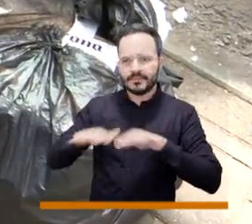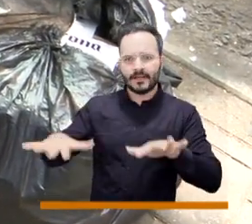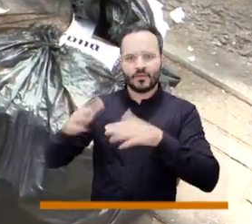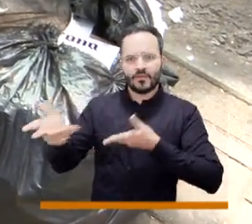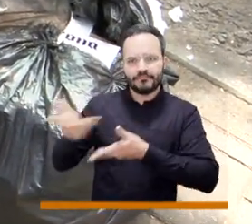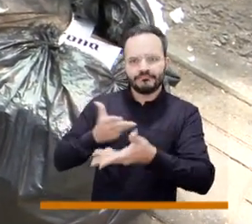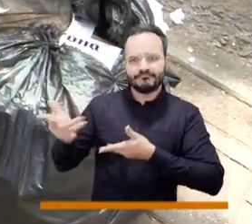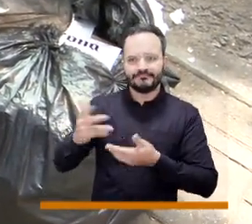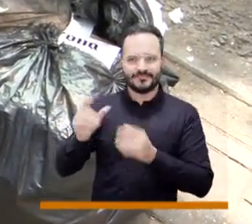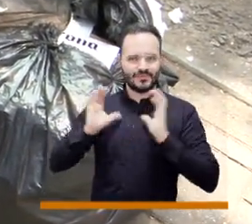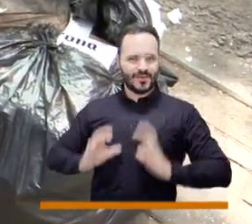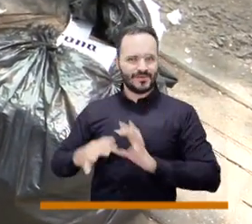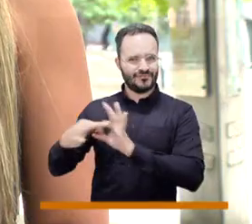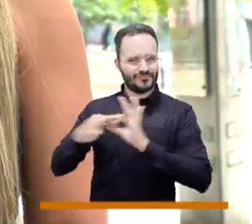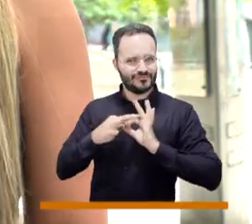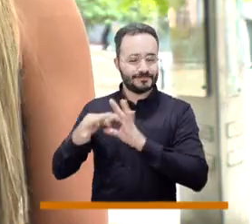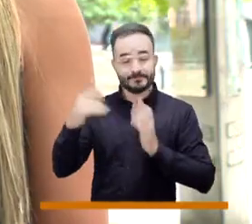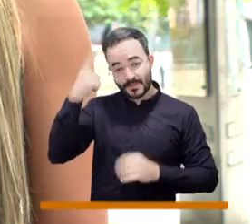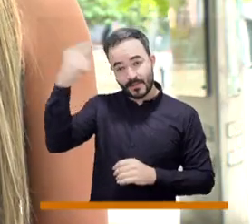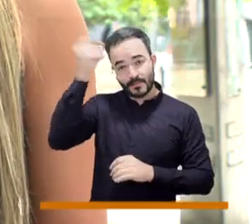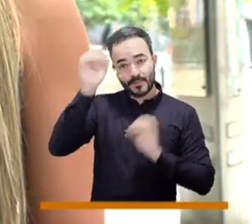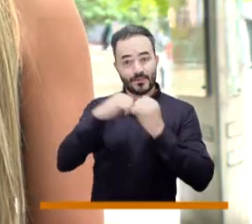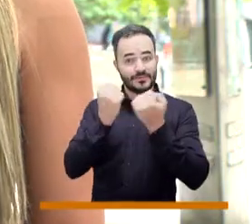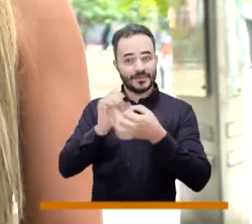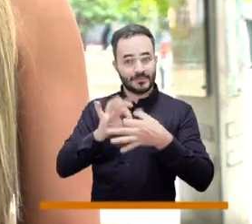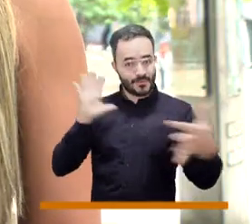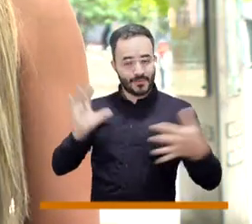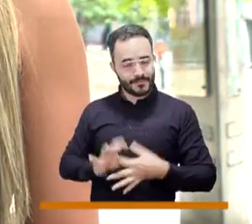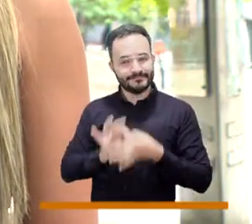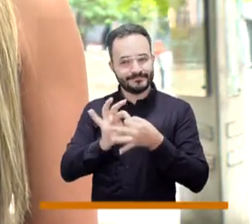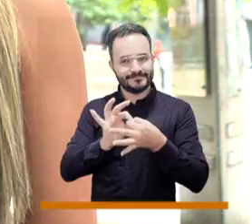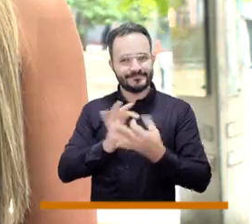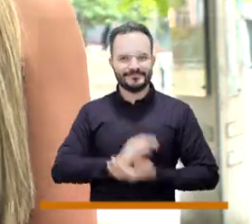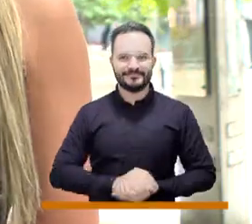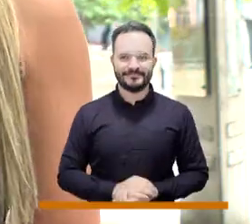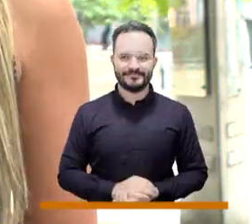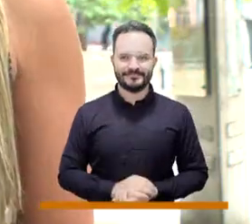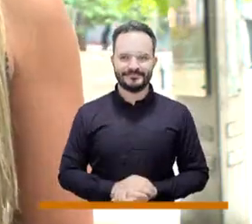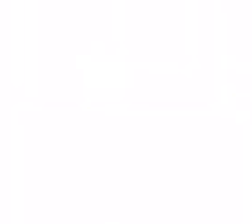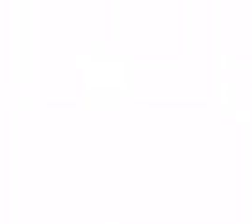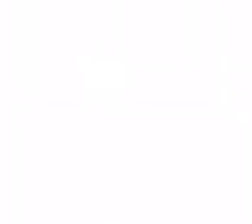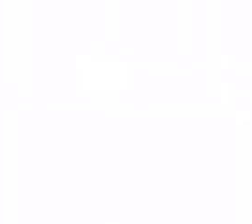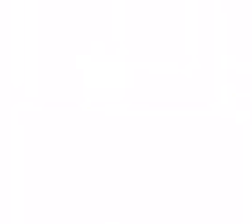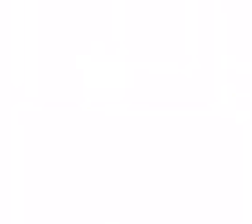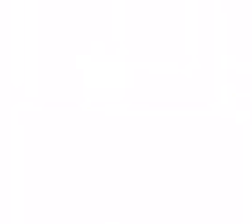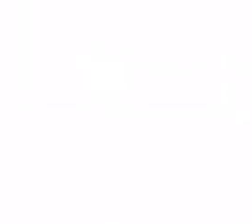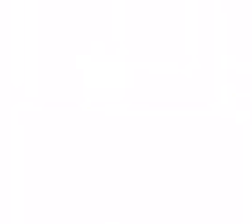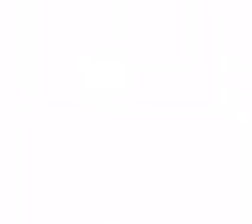accidentales, hace presencia en el territorio de la mano de la comunidad. Porque el Consejo somos tú y yo.